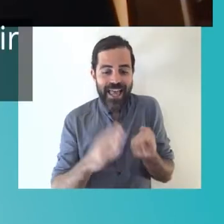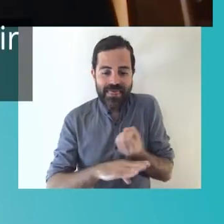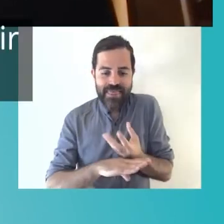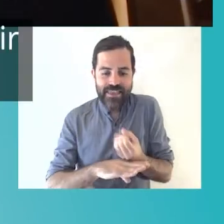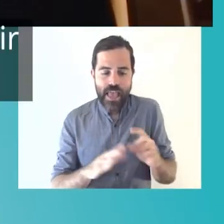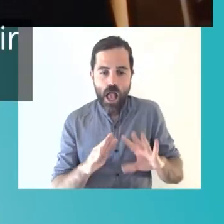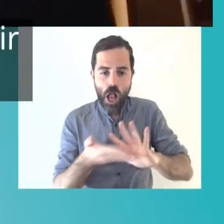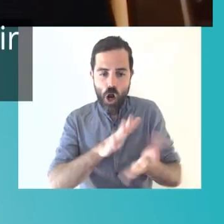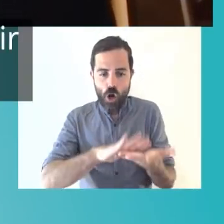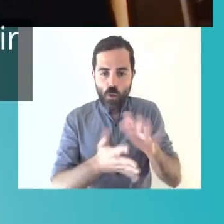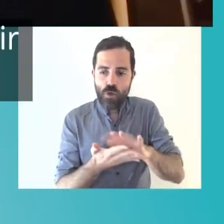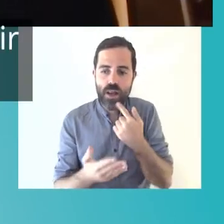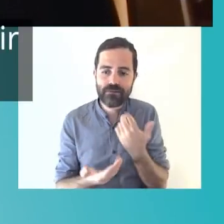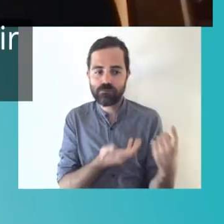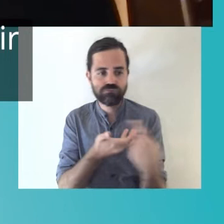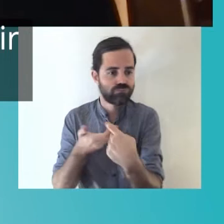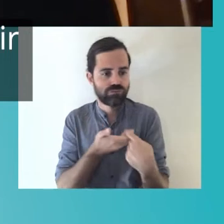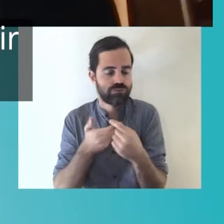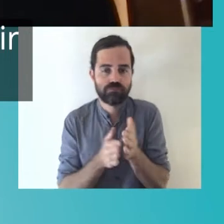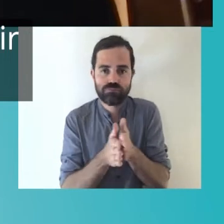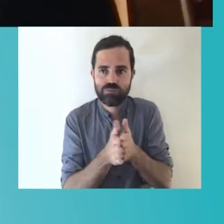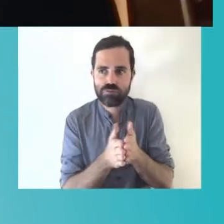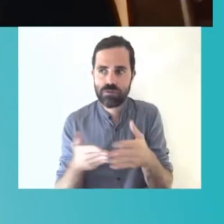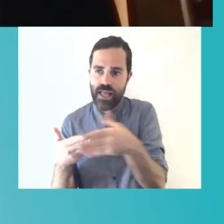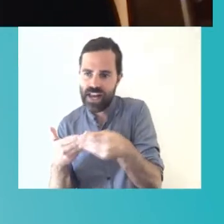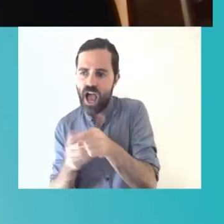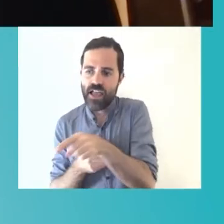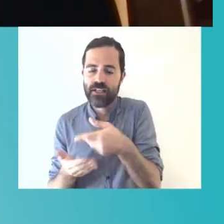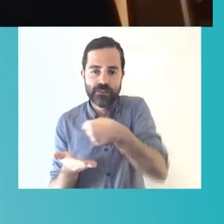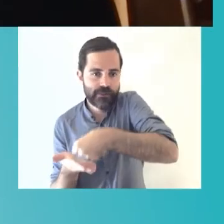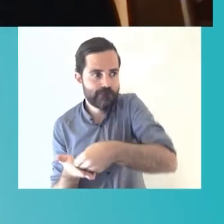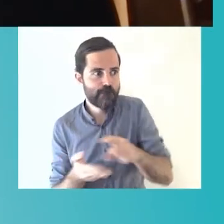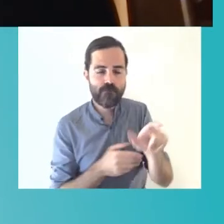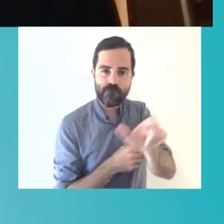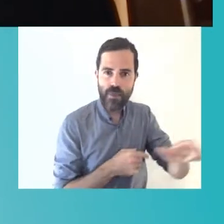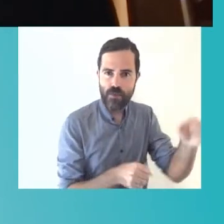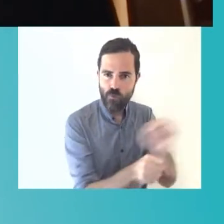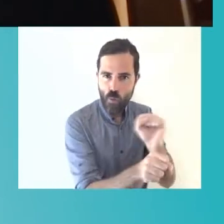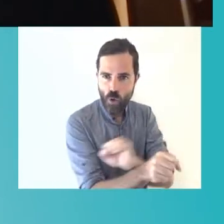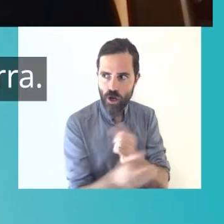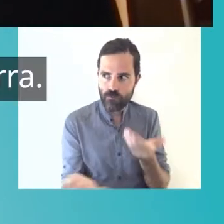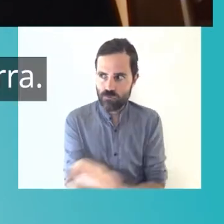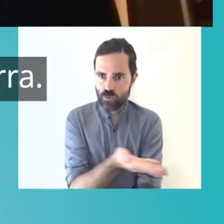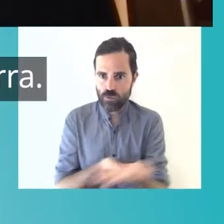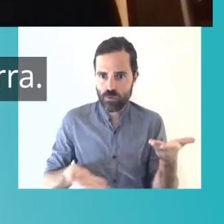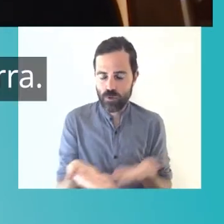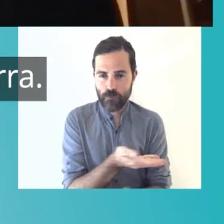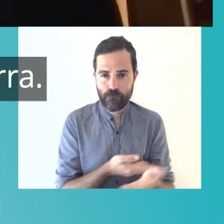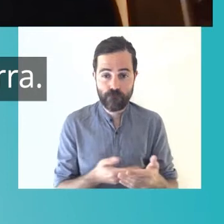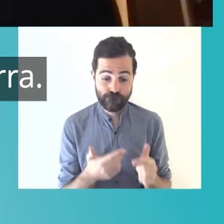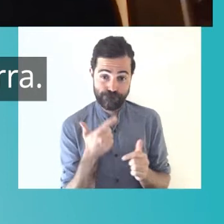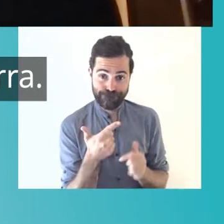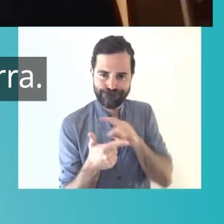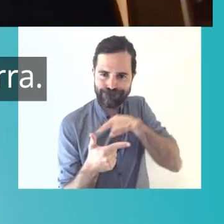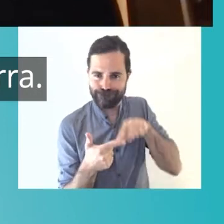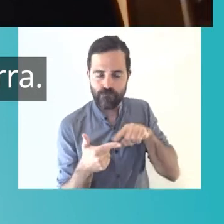visibilidad a los proyectos y comunicarse y con sus clientes y empleados. Disponemos de dos tipos de proyectos. Proyectos de